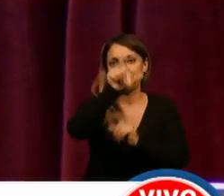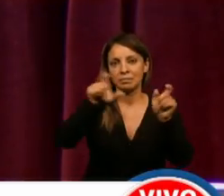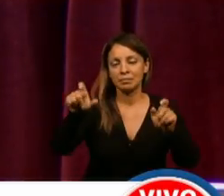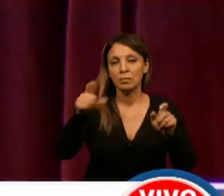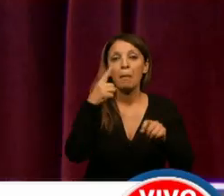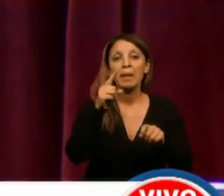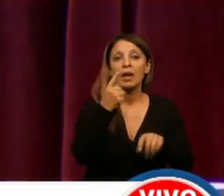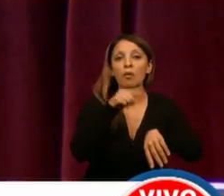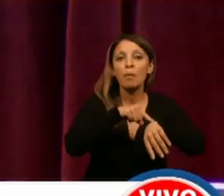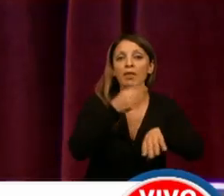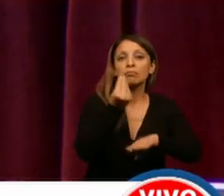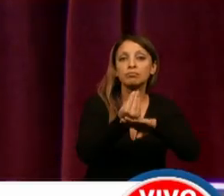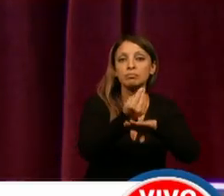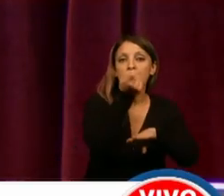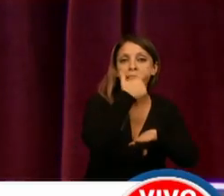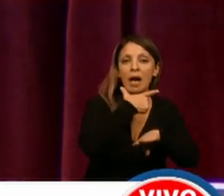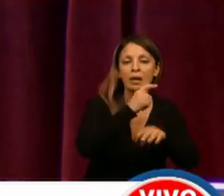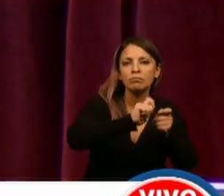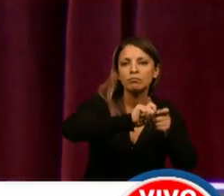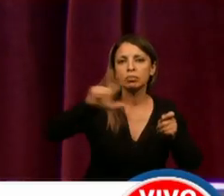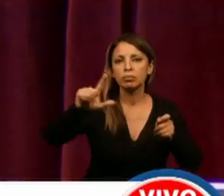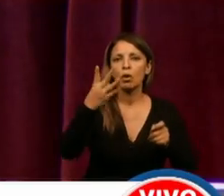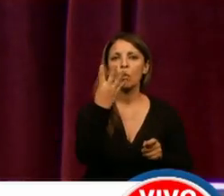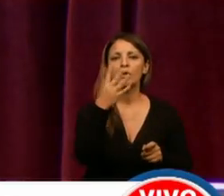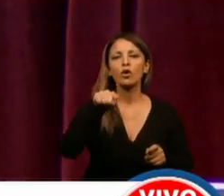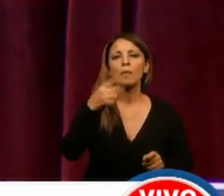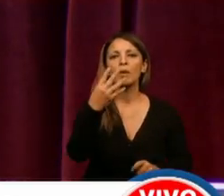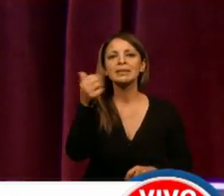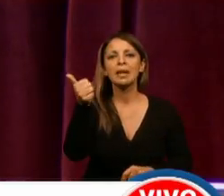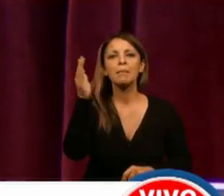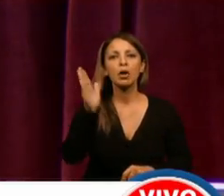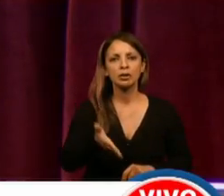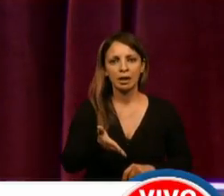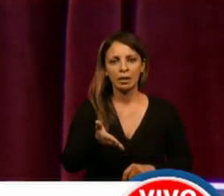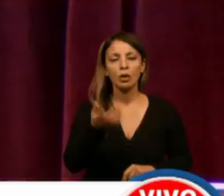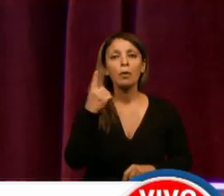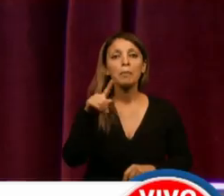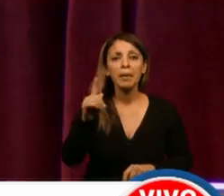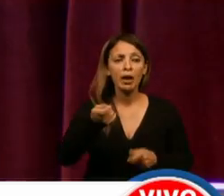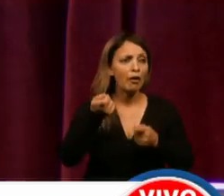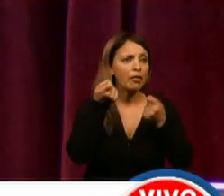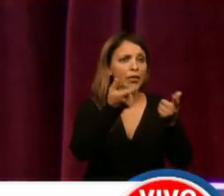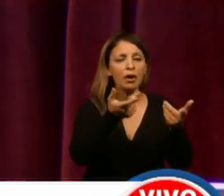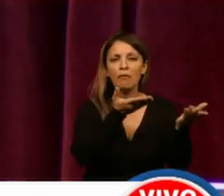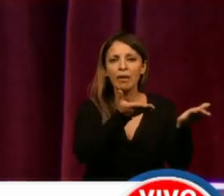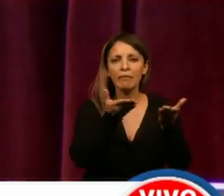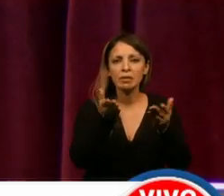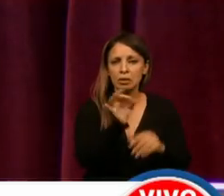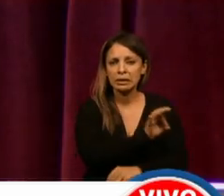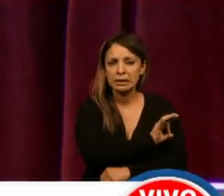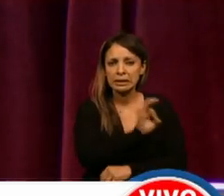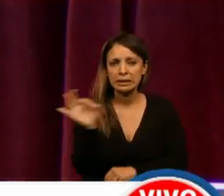macrismo lo llevó al 4,46 por ciento pero no leer aportó un beneficio absolutamente a ningún